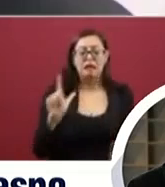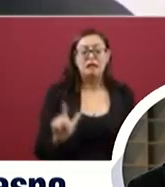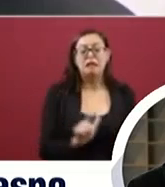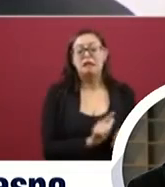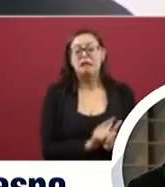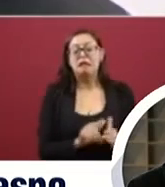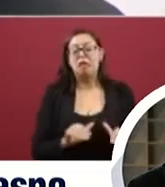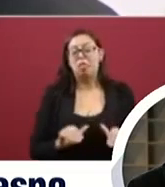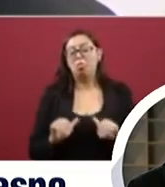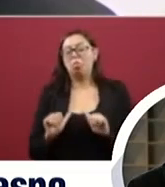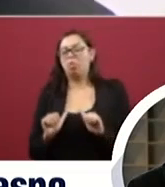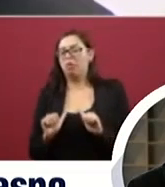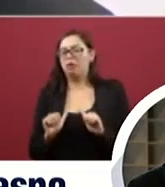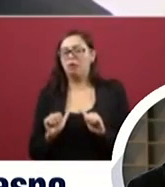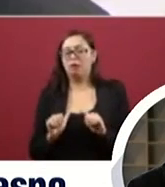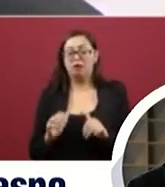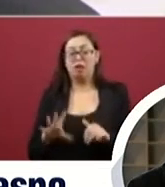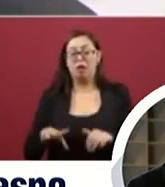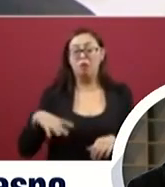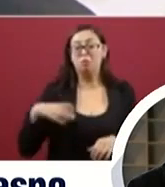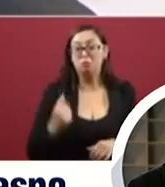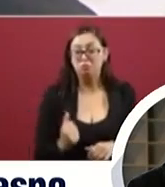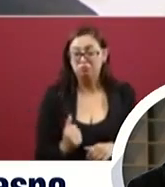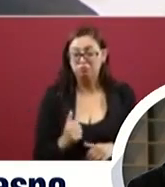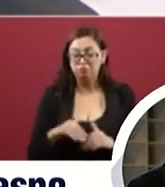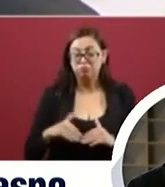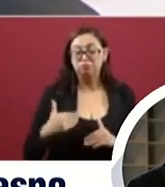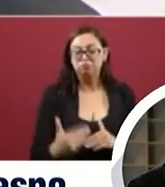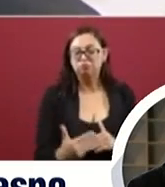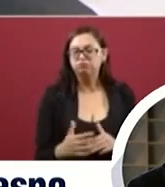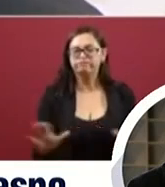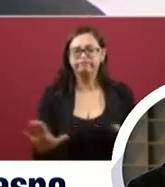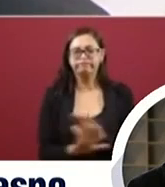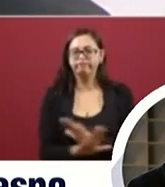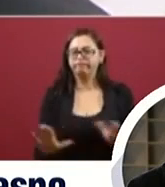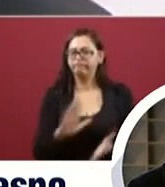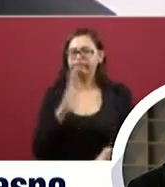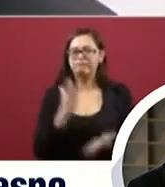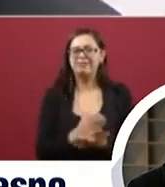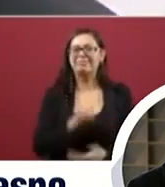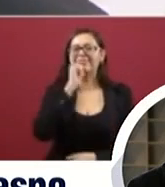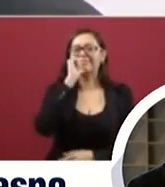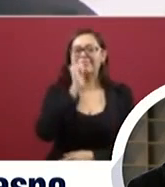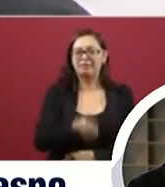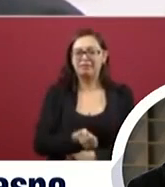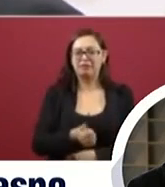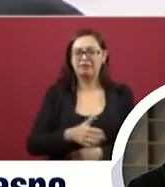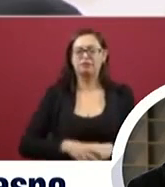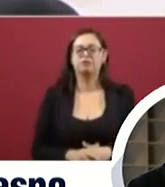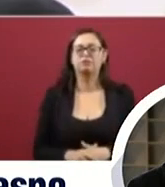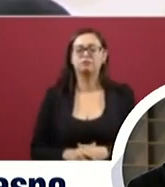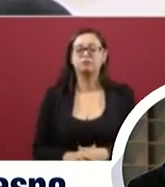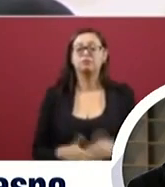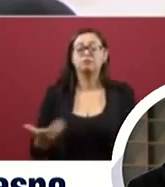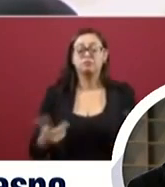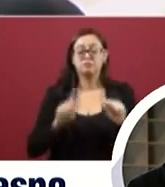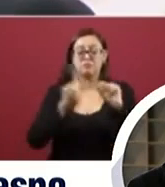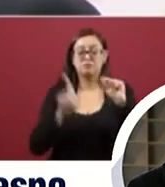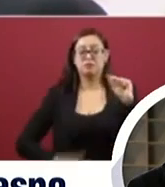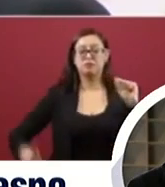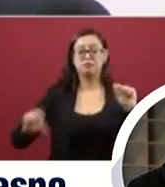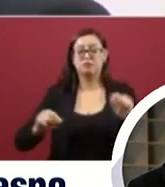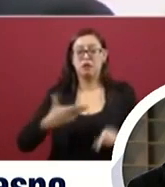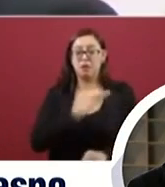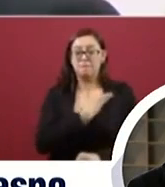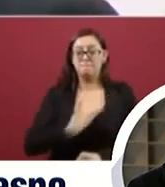que parece que son muchos, ya se generaron nuevos empleos de tal magnitud que tenemos 200 mil nuevos como saldo,